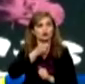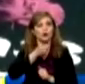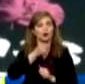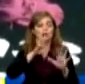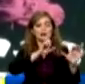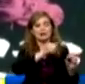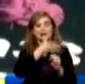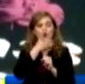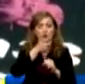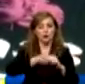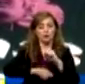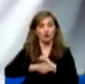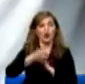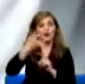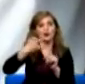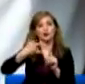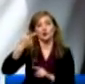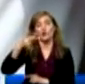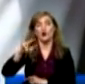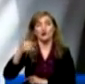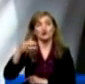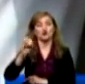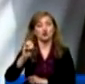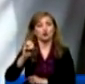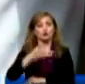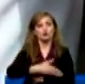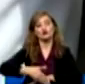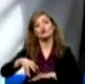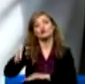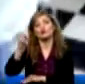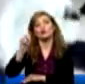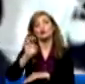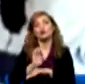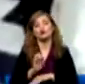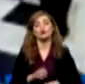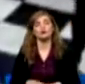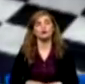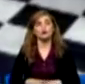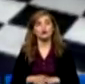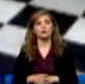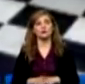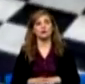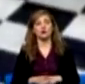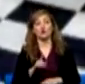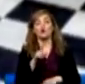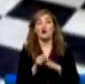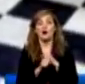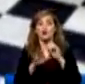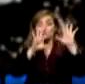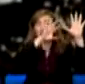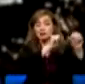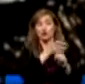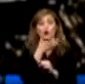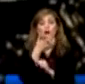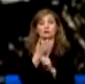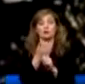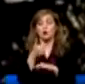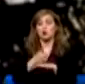secuestrado y asesinado por alias Guacho en la frontera norte de nuestro país. Al cumplirse un año del secuestro sin